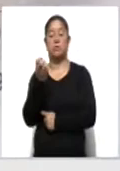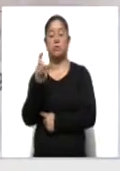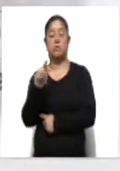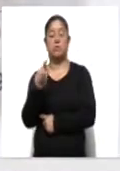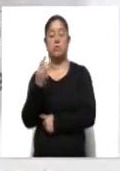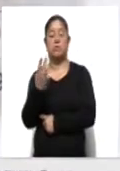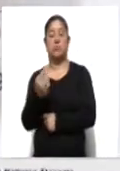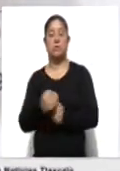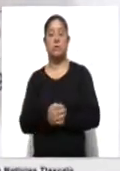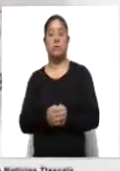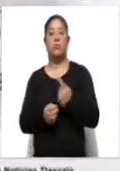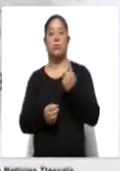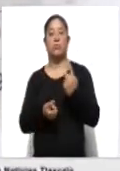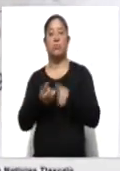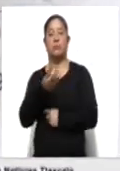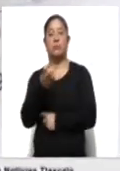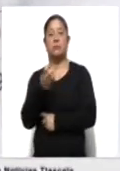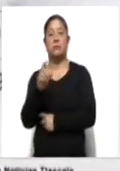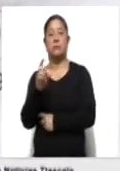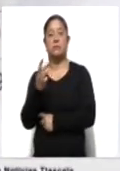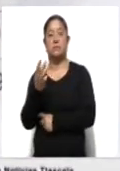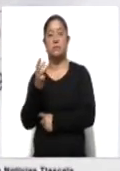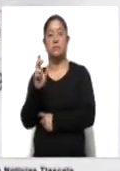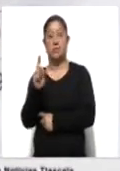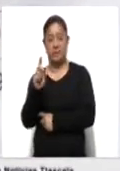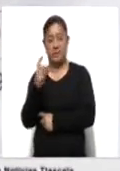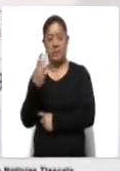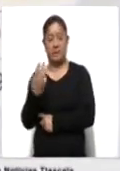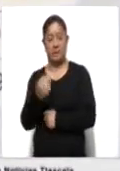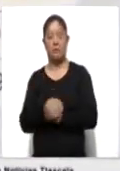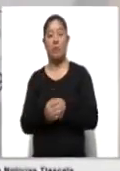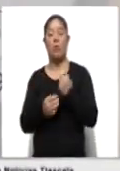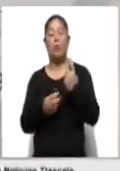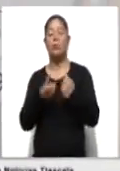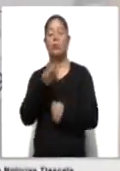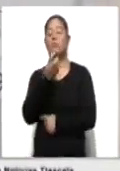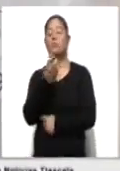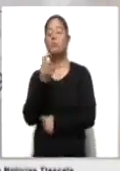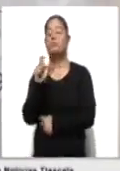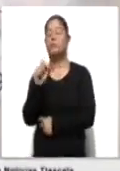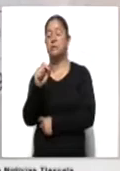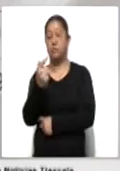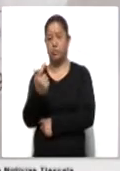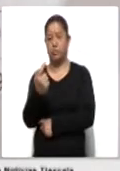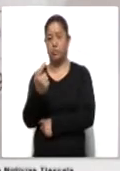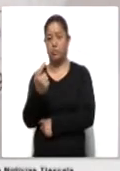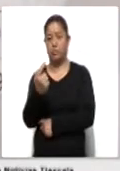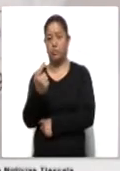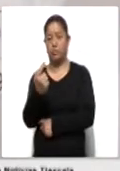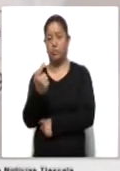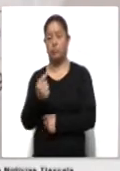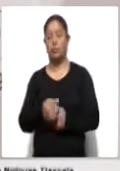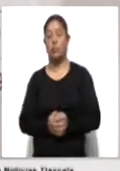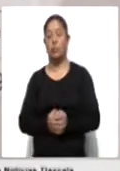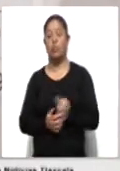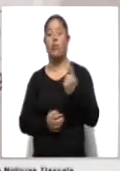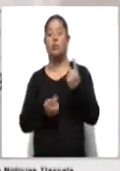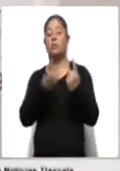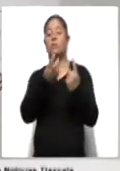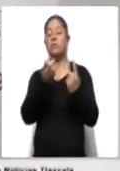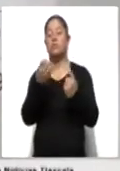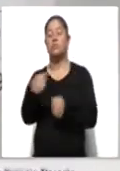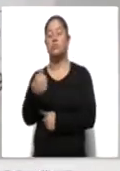373, Apetatitlán 333, Santa Cruz Tlaxcala 321, Zompantepec 311,